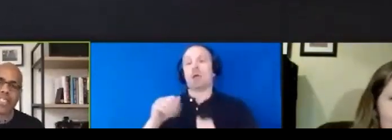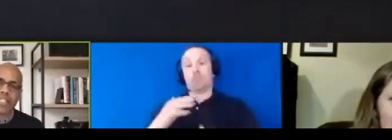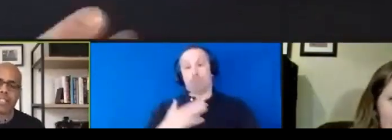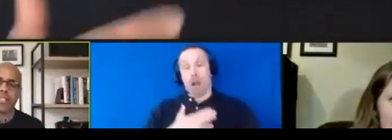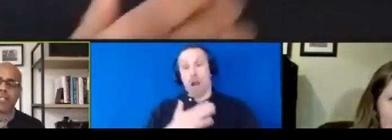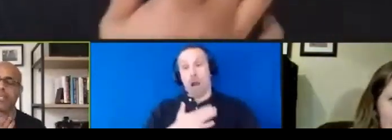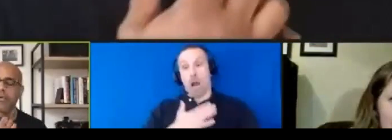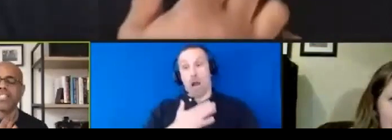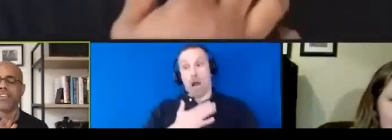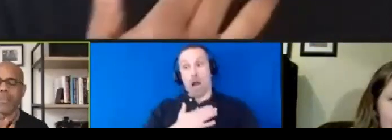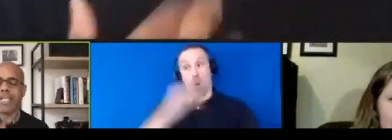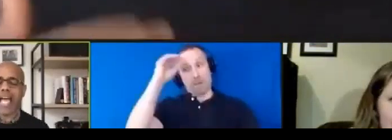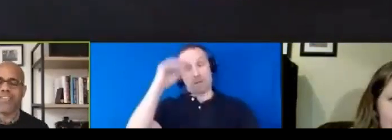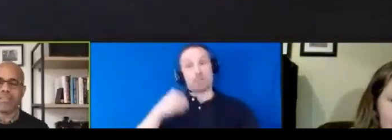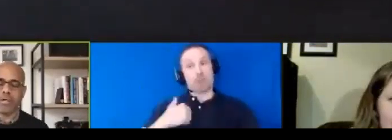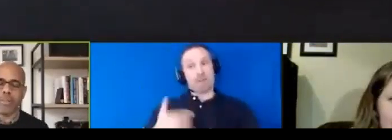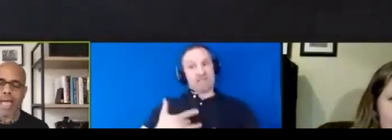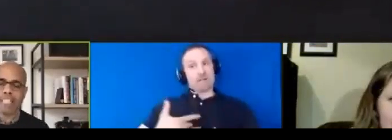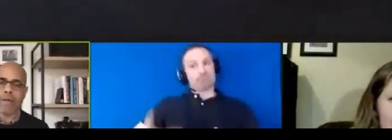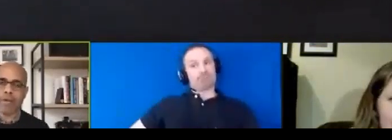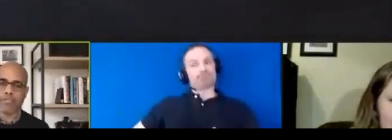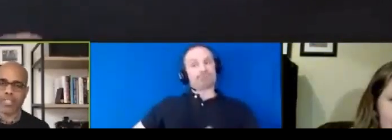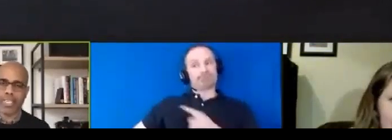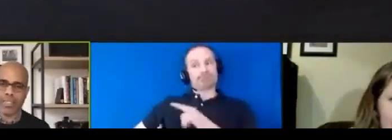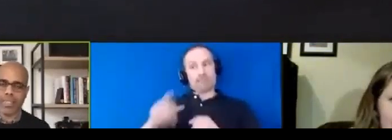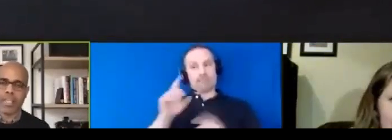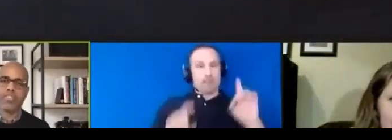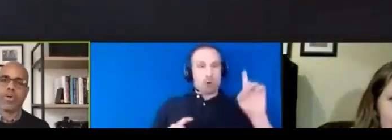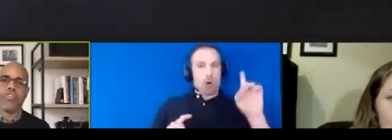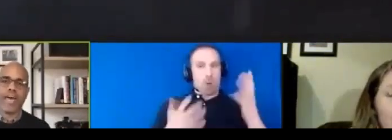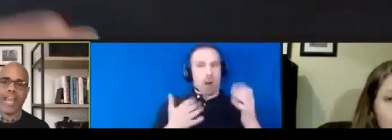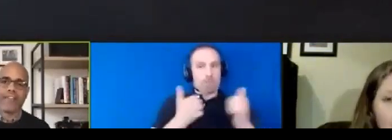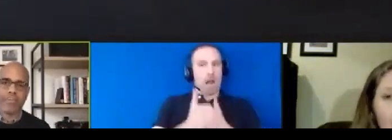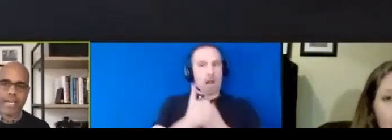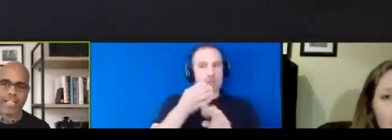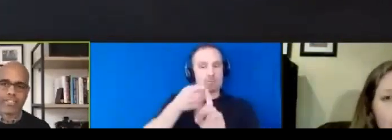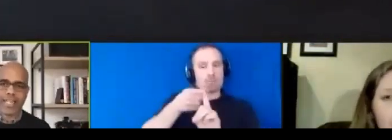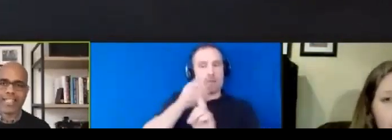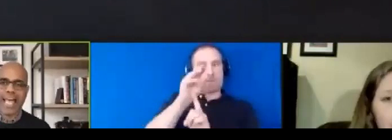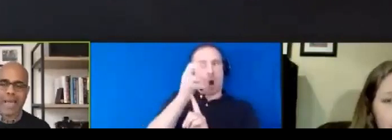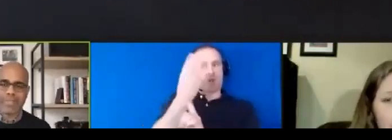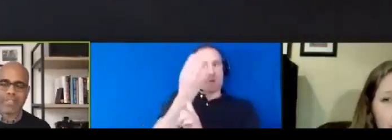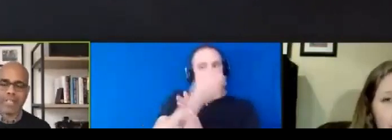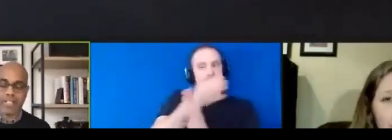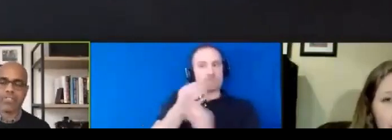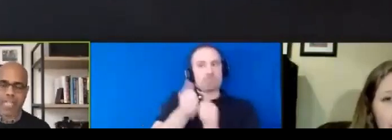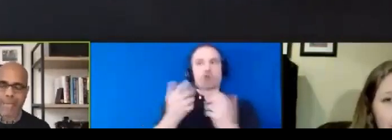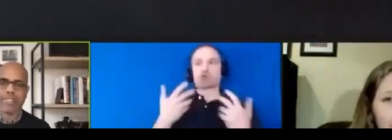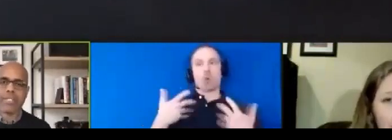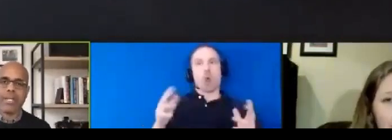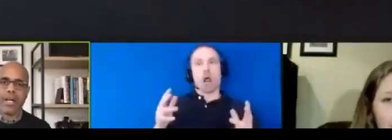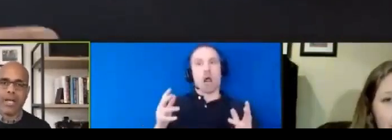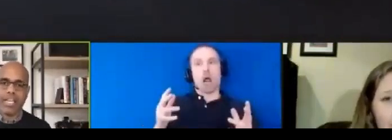en la que llamaste mails apoya la el cambio de las jeringas y todas esas cosas suceden así que